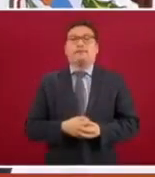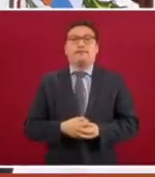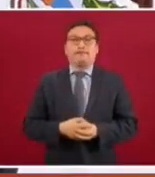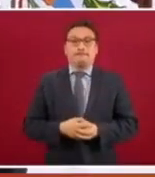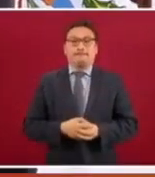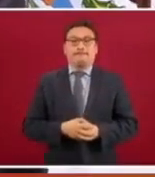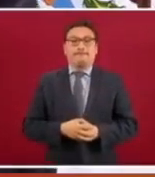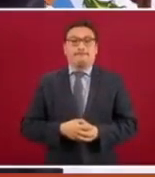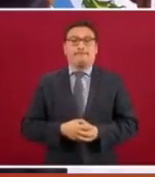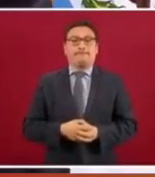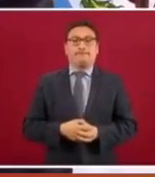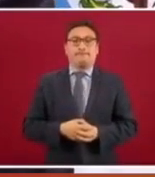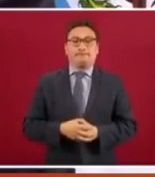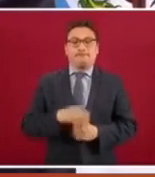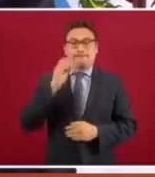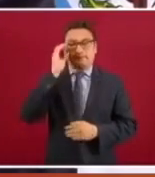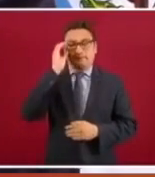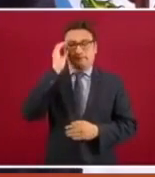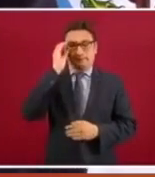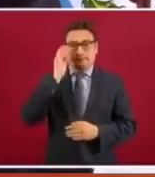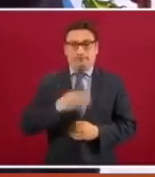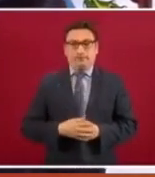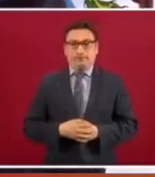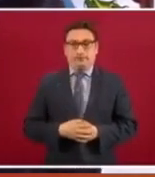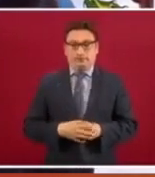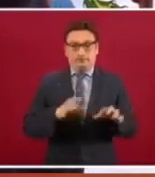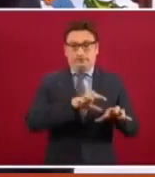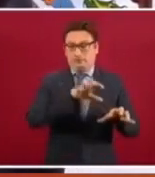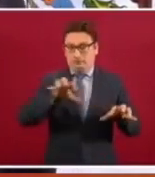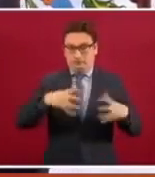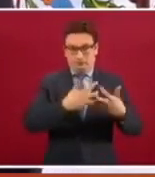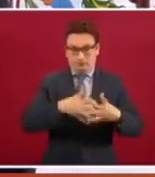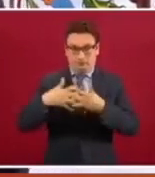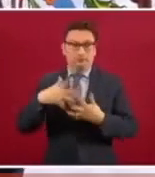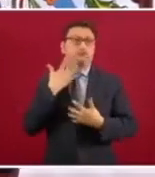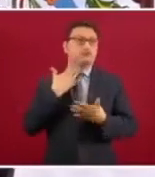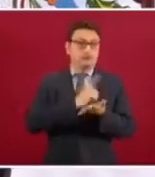rehabilitación de las seis refinerías